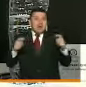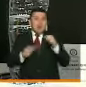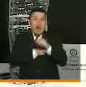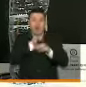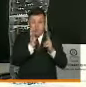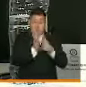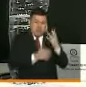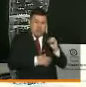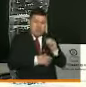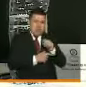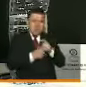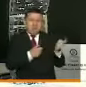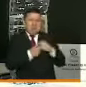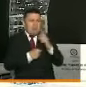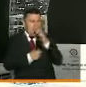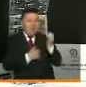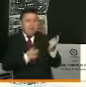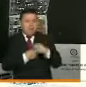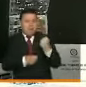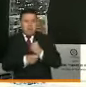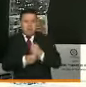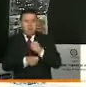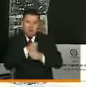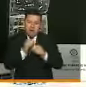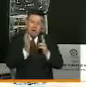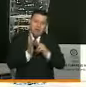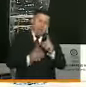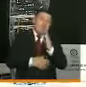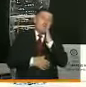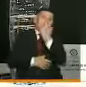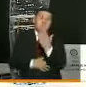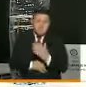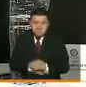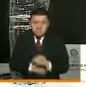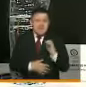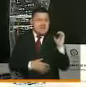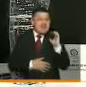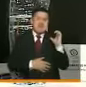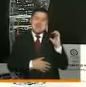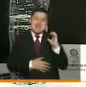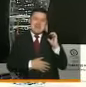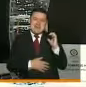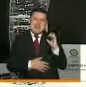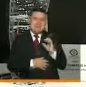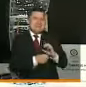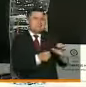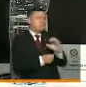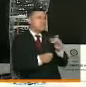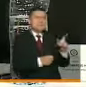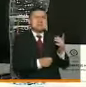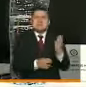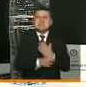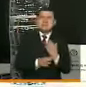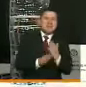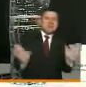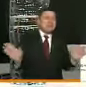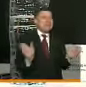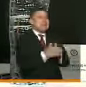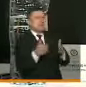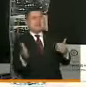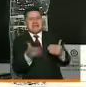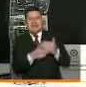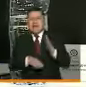2020 y con un 2021 promisorio en enero cuando muchas de las ciudades estaban teniendo que cerrar